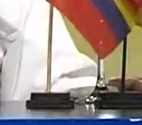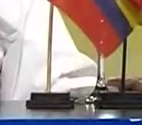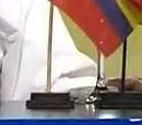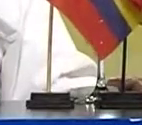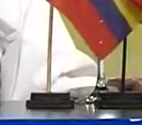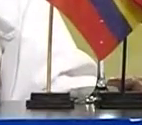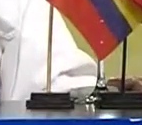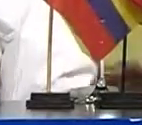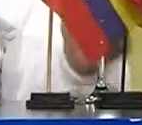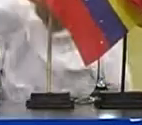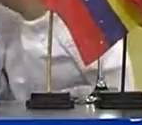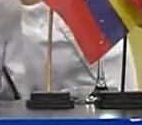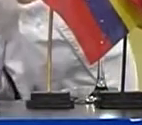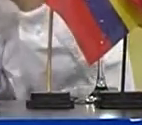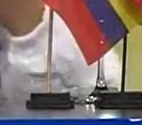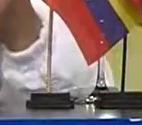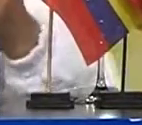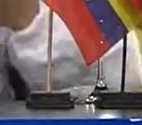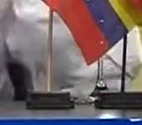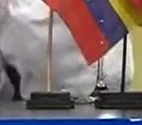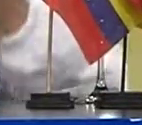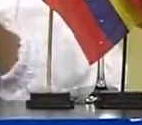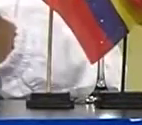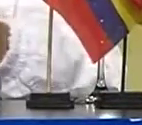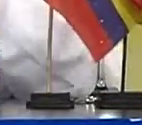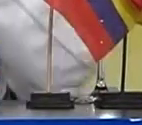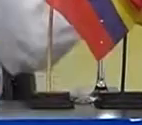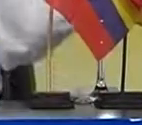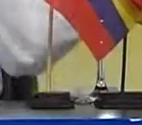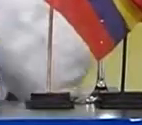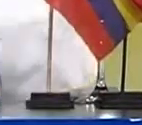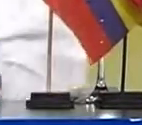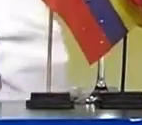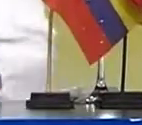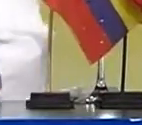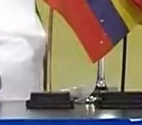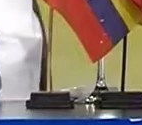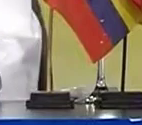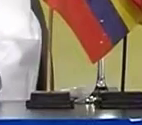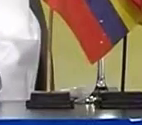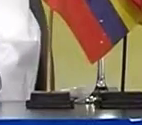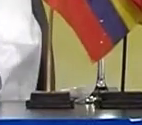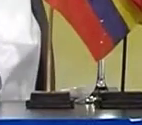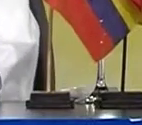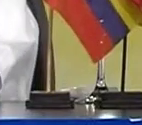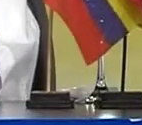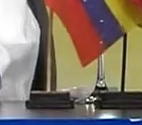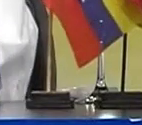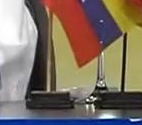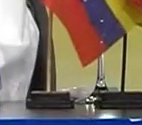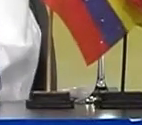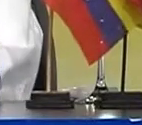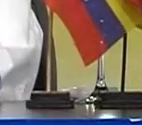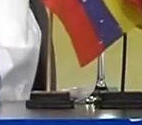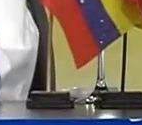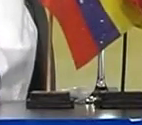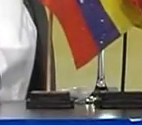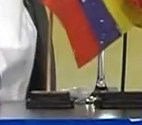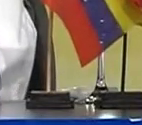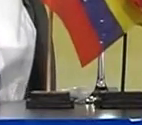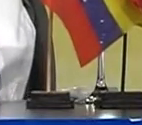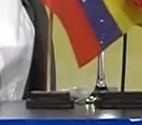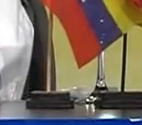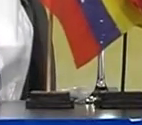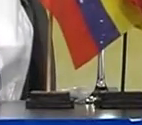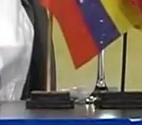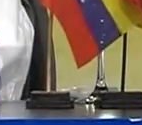Dios amados hermanos que nosotros los creyentes tenemos a quien clamar los sabios no